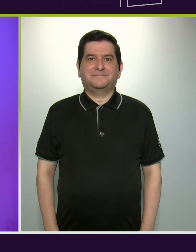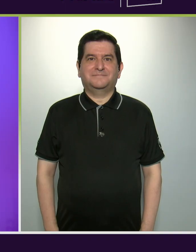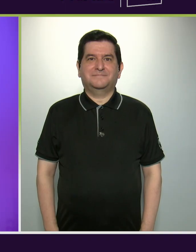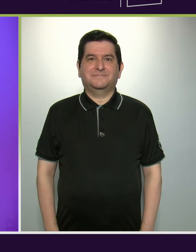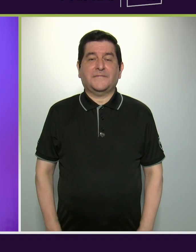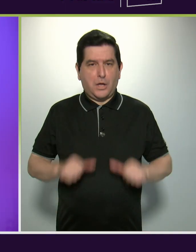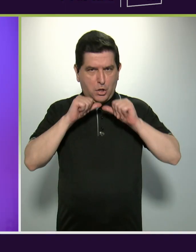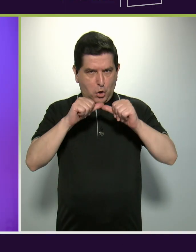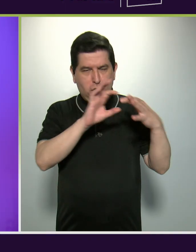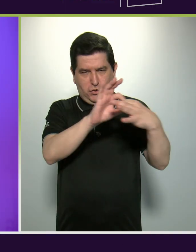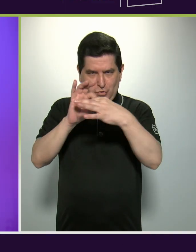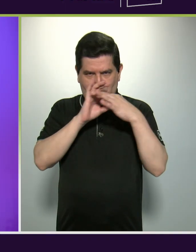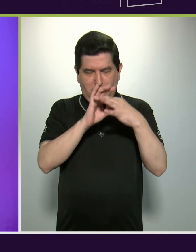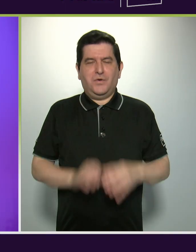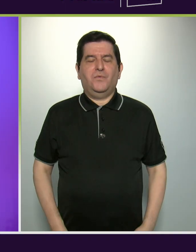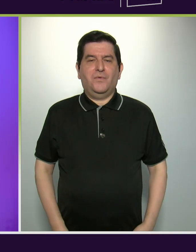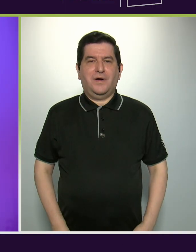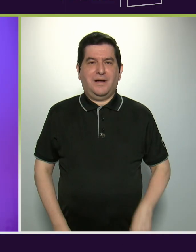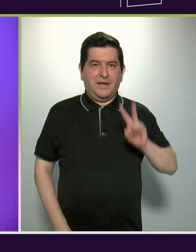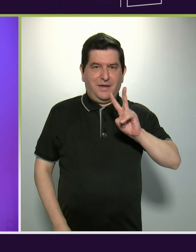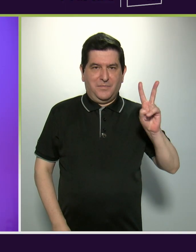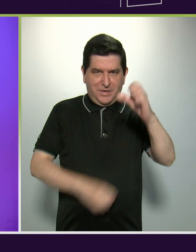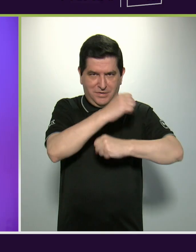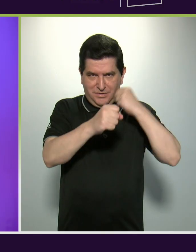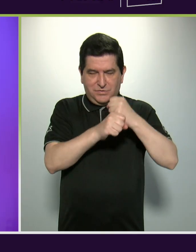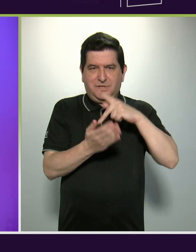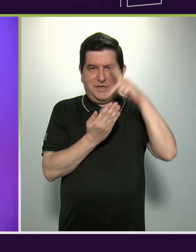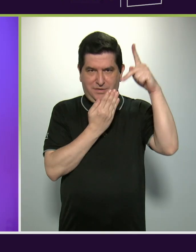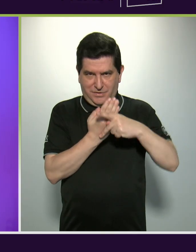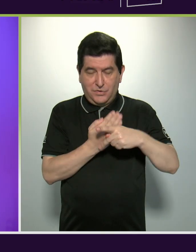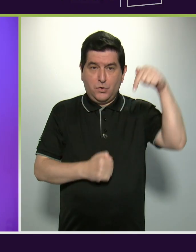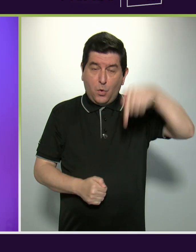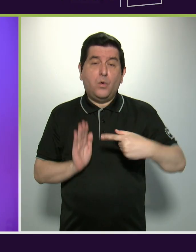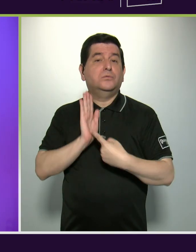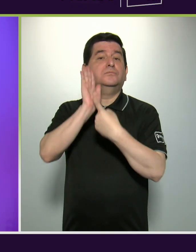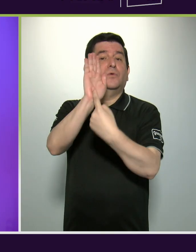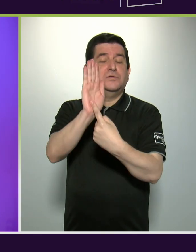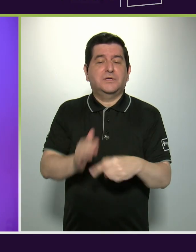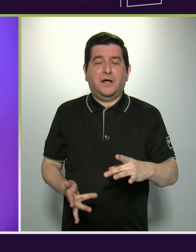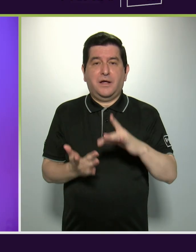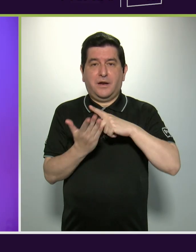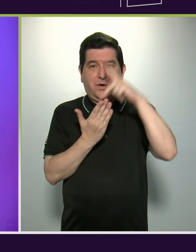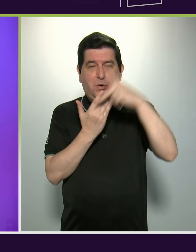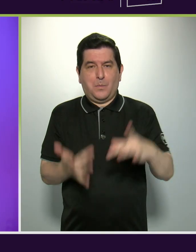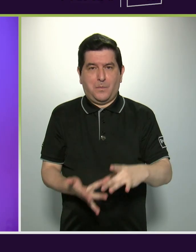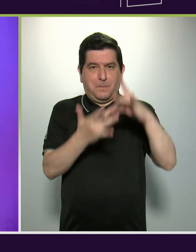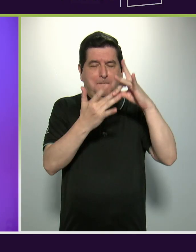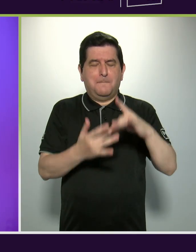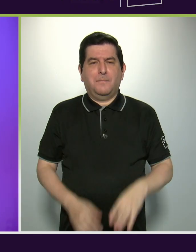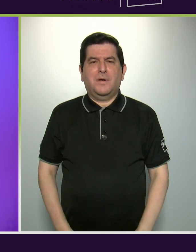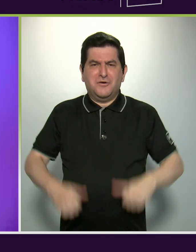Estamos de regreso en Nexos y en el marco del 22 aniversario del programa, hoy estamos presentándole un especial sobre los